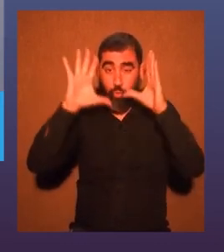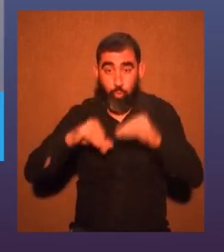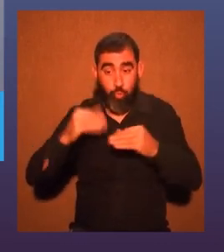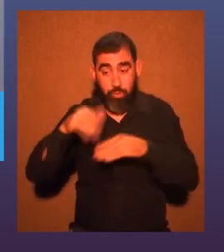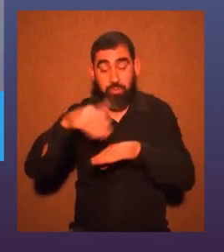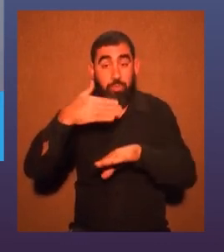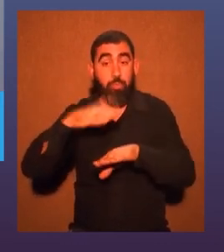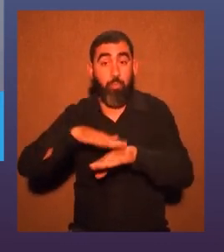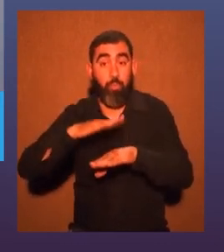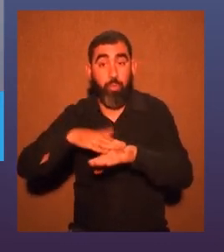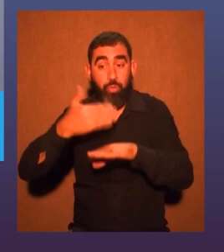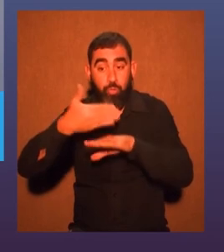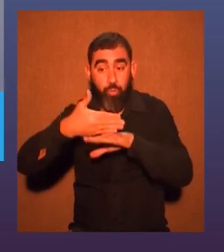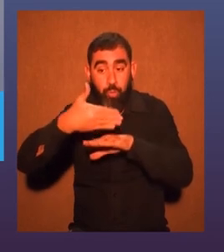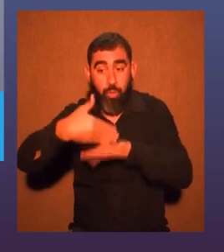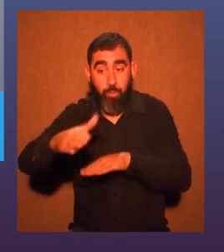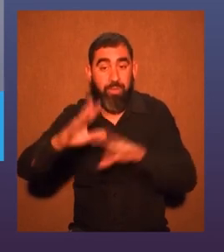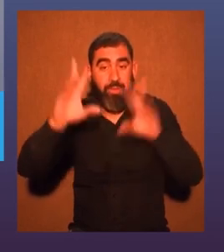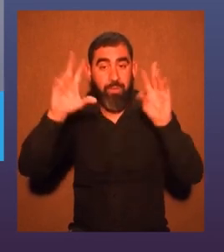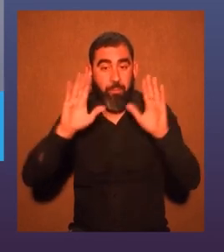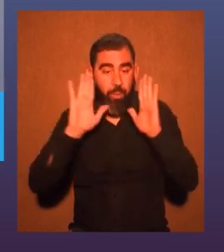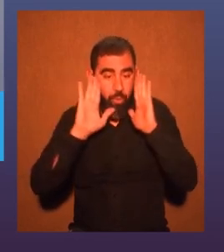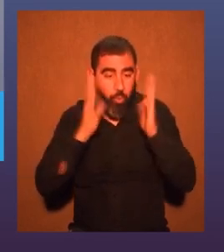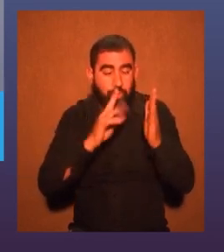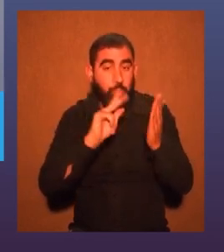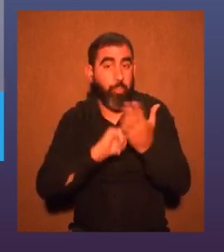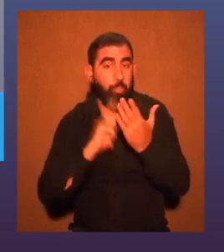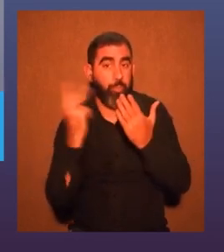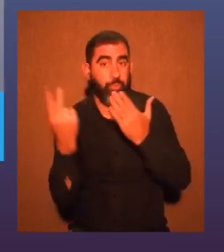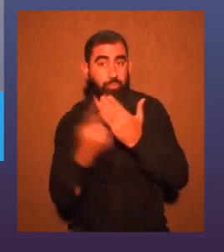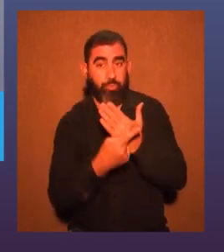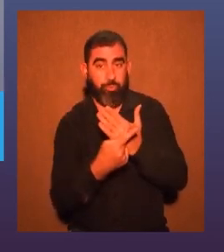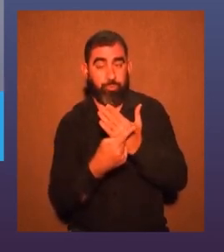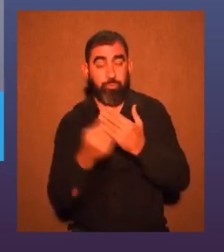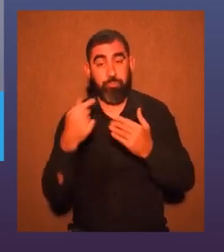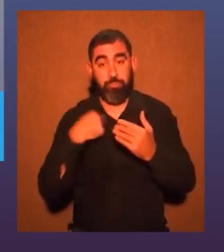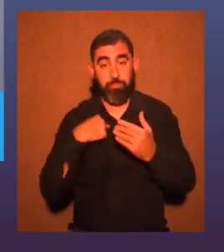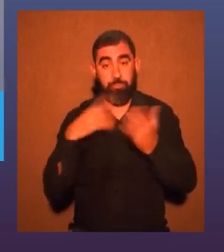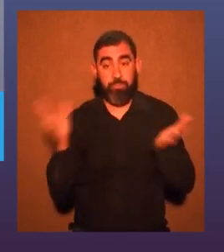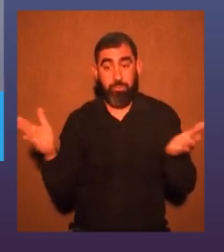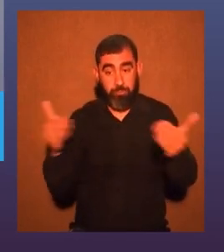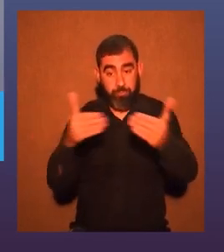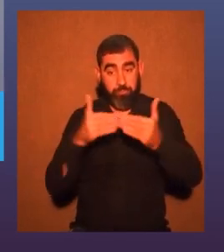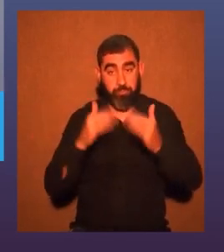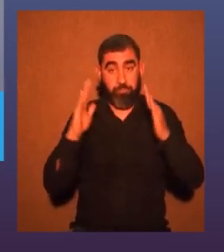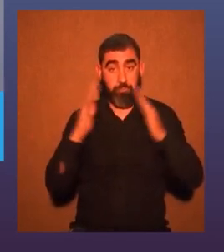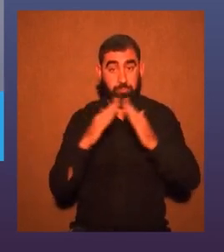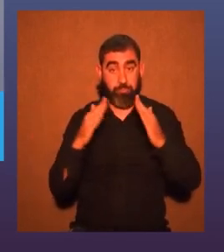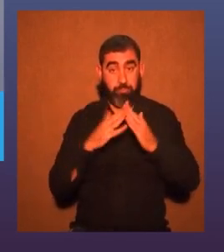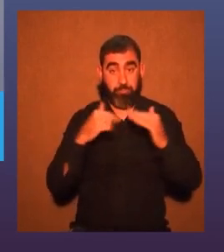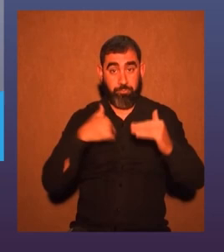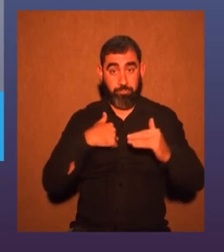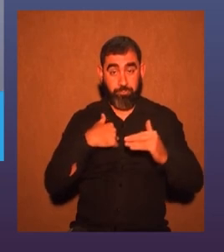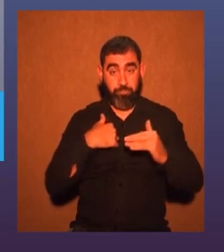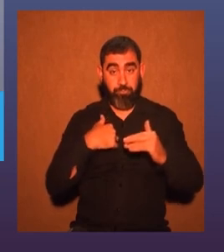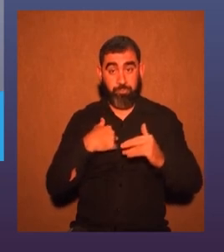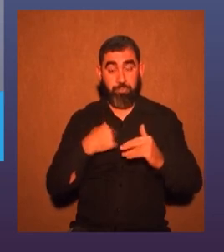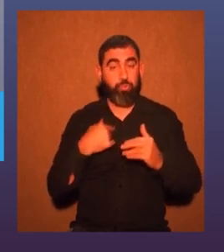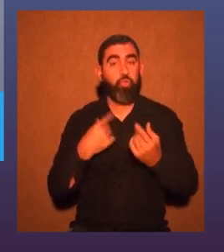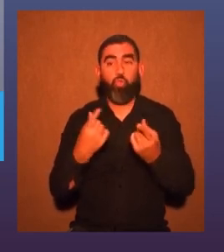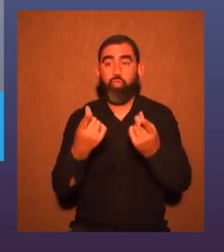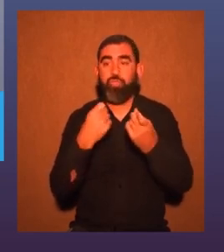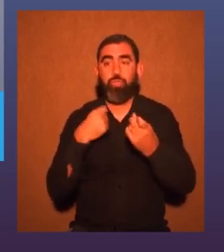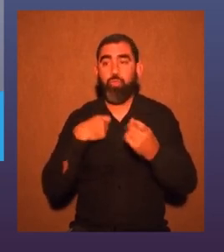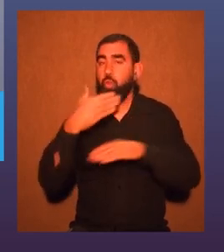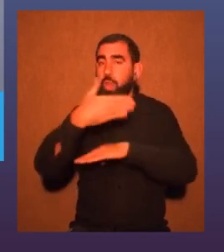ese momento pasa a ser en función de eso. Entonces, para mí el encierro fue bastante ya no necesito estar en la